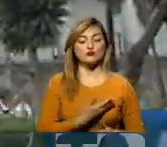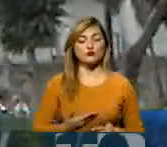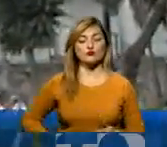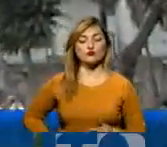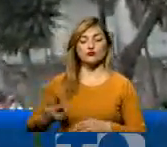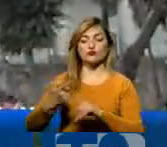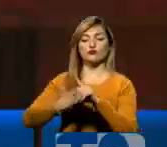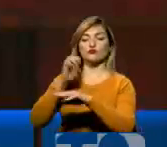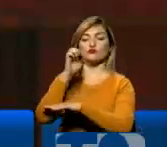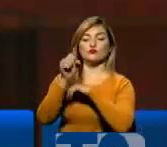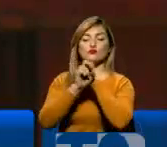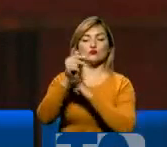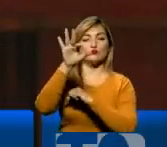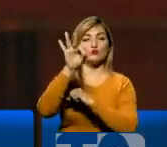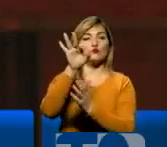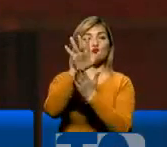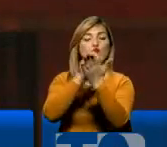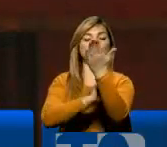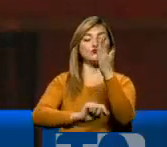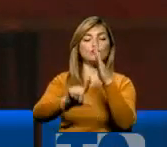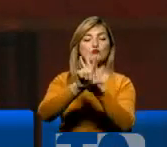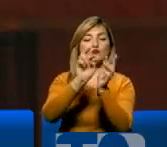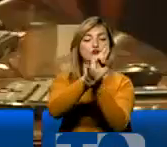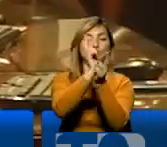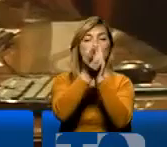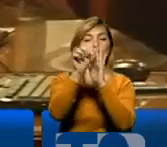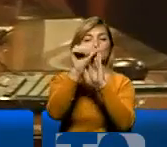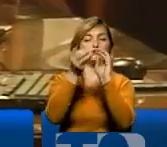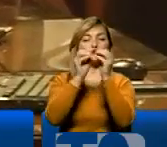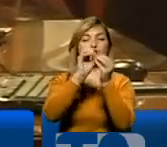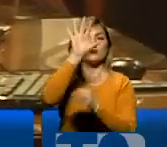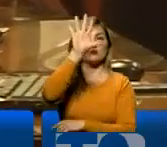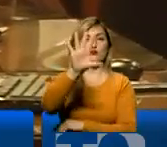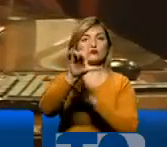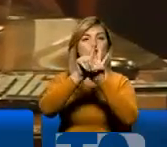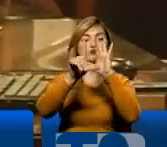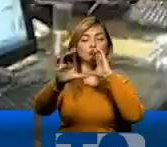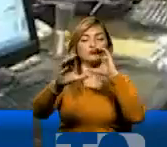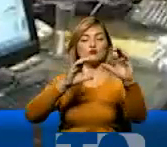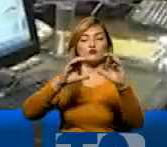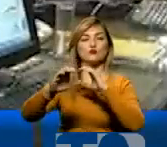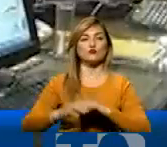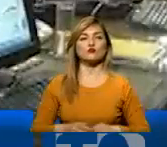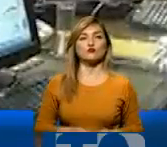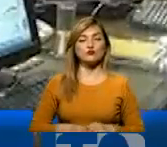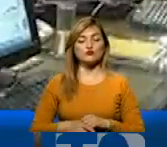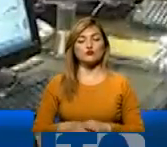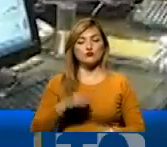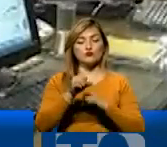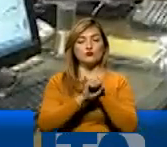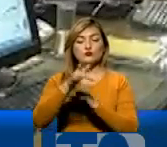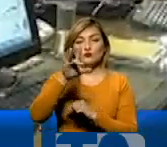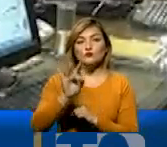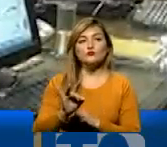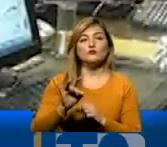en enero de 2019 un proyecto de ley para reformar el artículo 5 de la Ley de Comunicación, pues en 2018